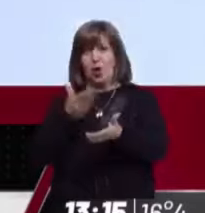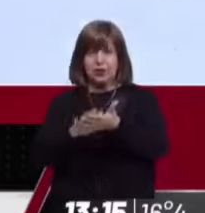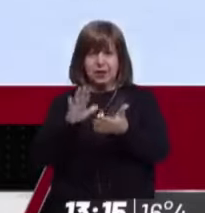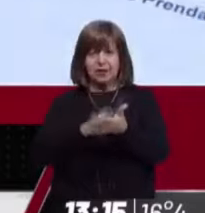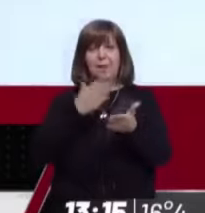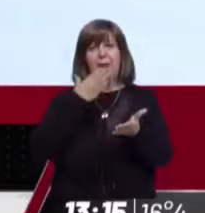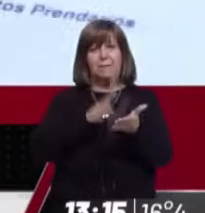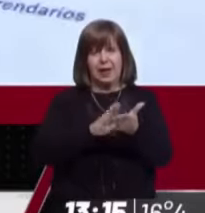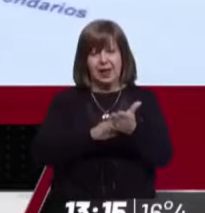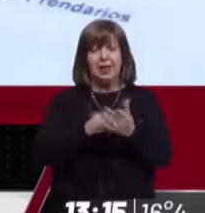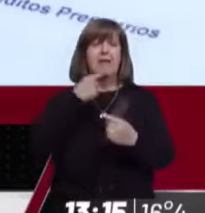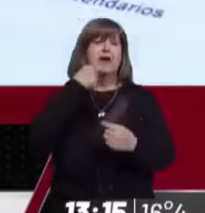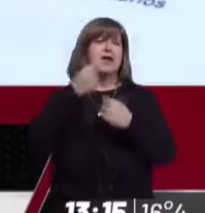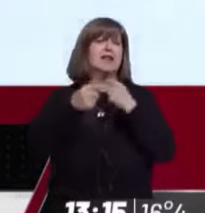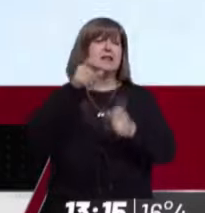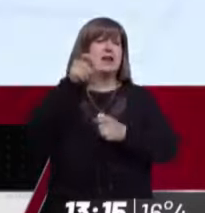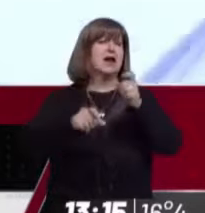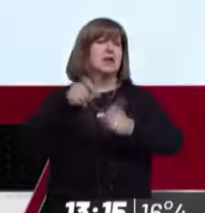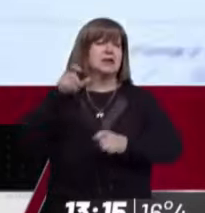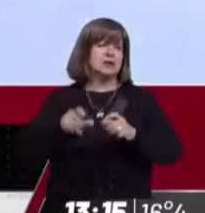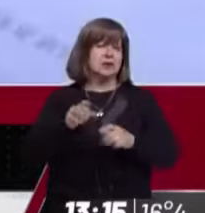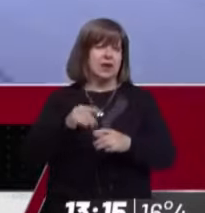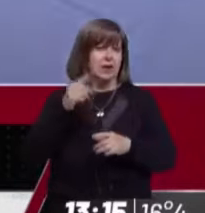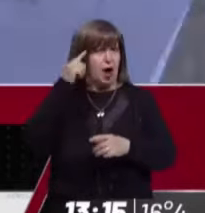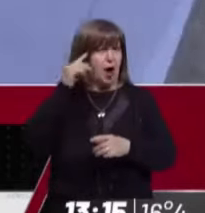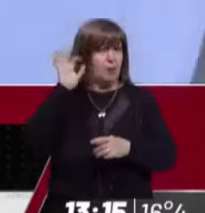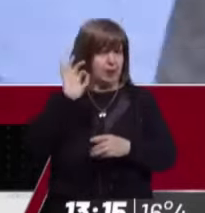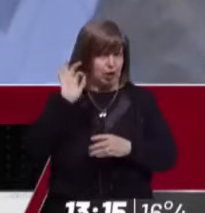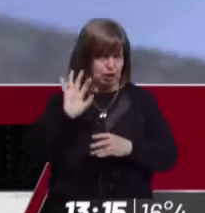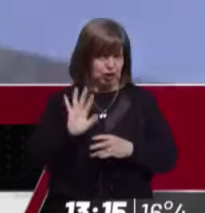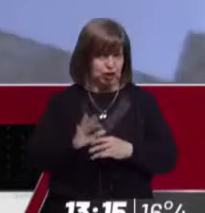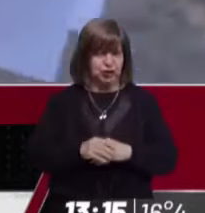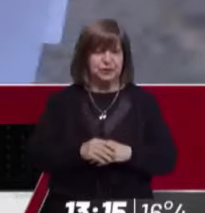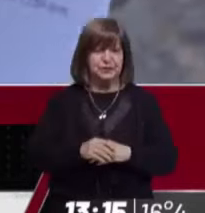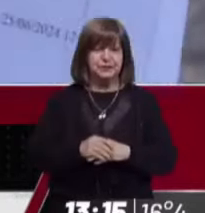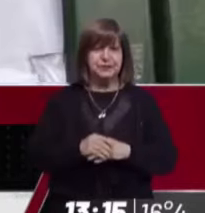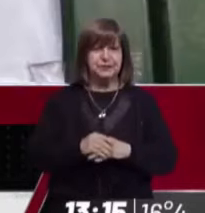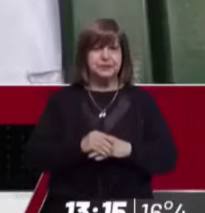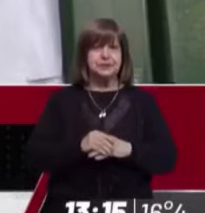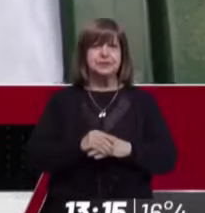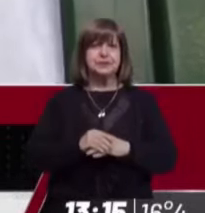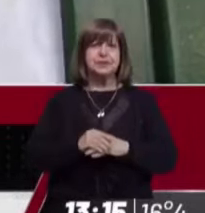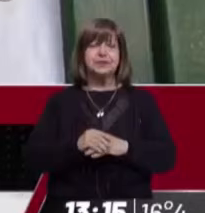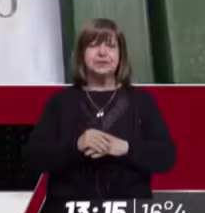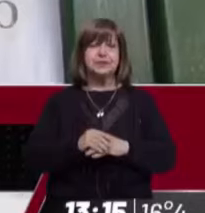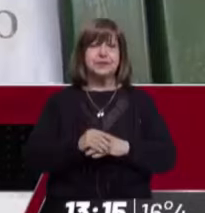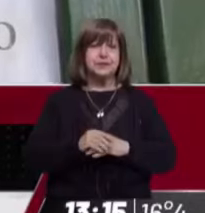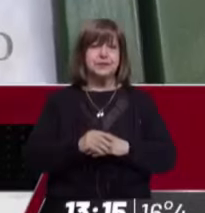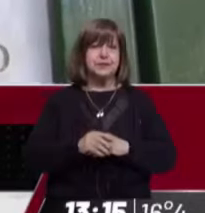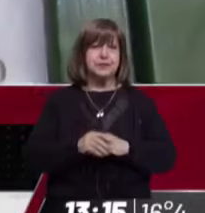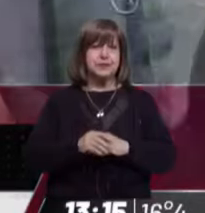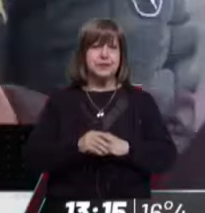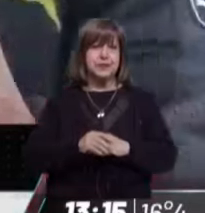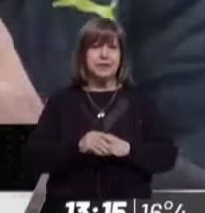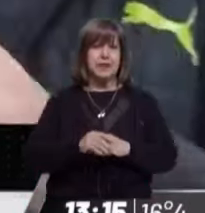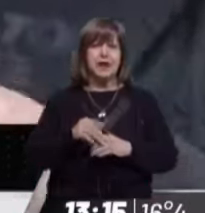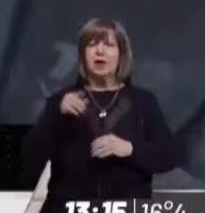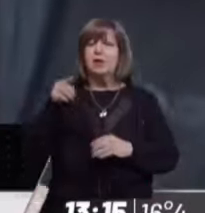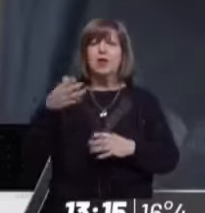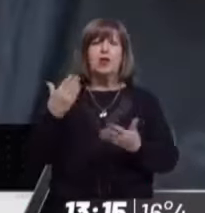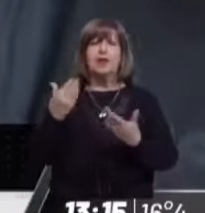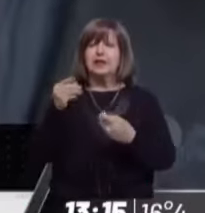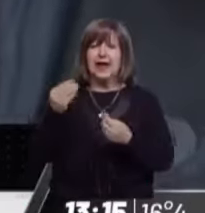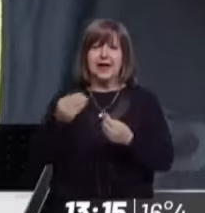el plástico definitivo. Escuchemos a la gente, si les parece. Nos contaba, nos daba su testimonio hace un ratito nada más. ¿Qué insumos